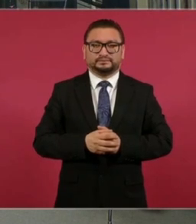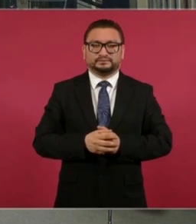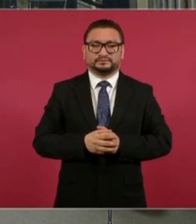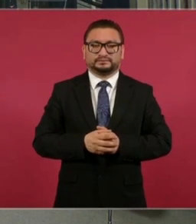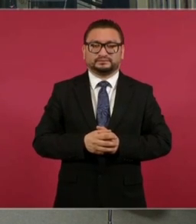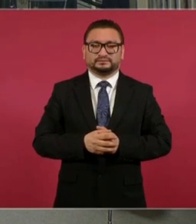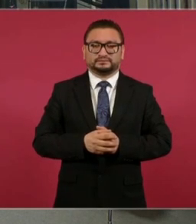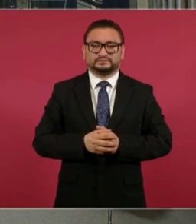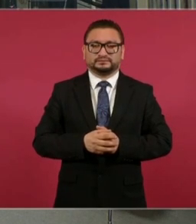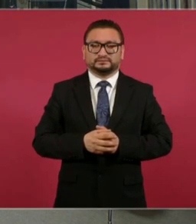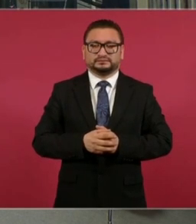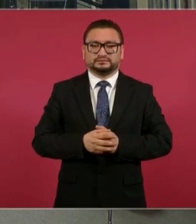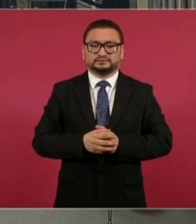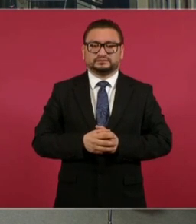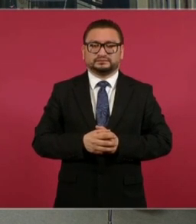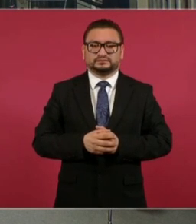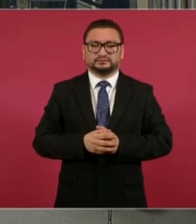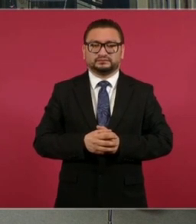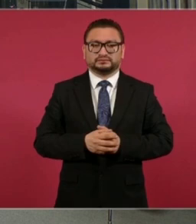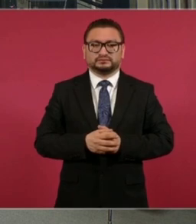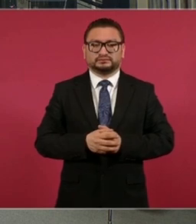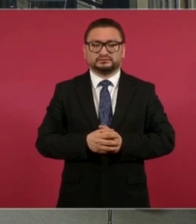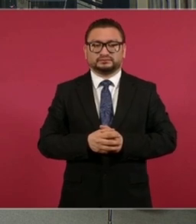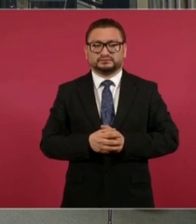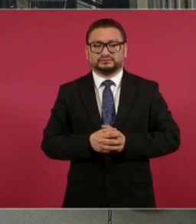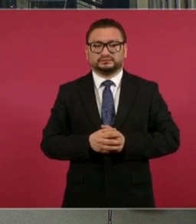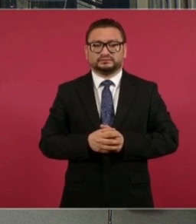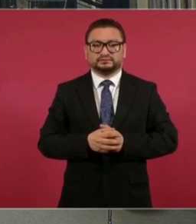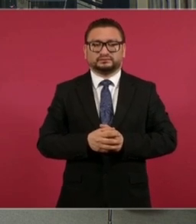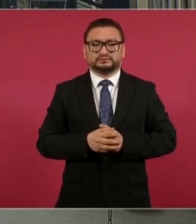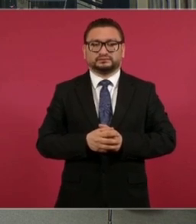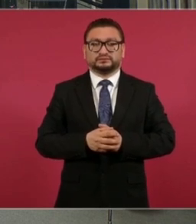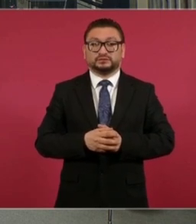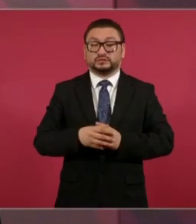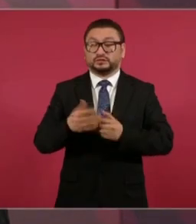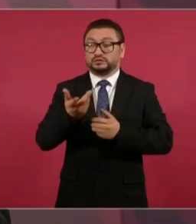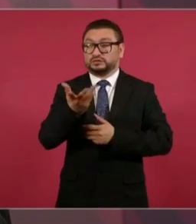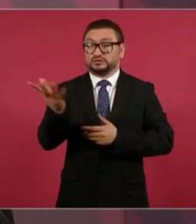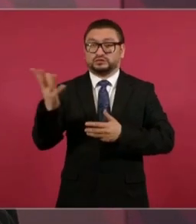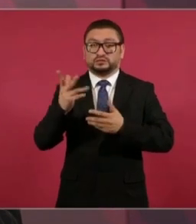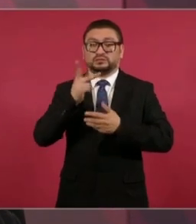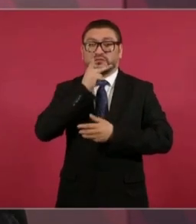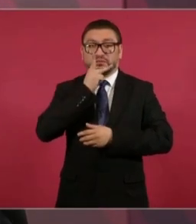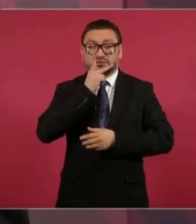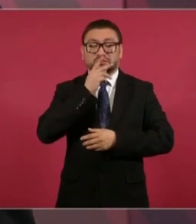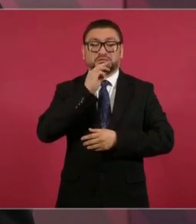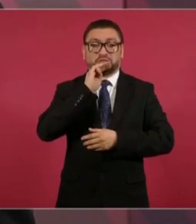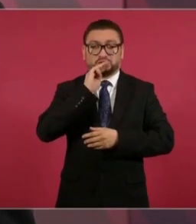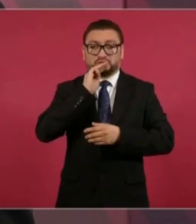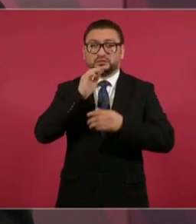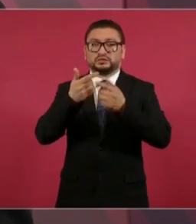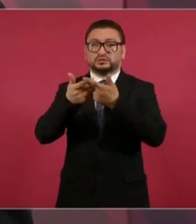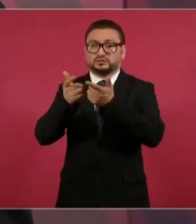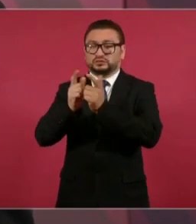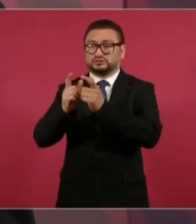resulta que pues son todos los padres no de los jóvenes